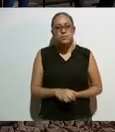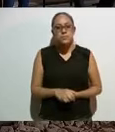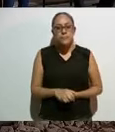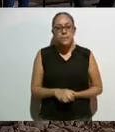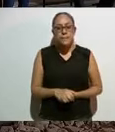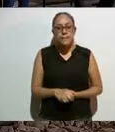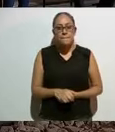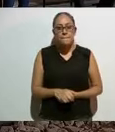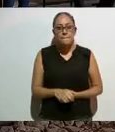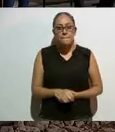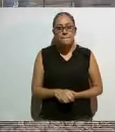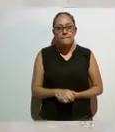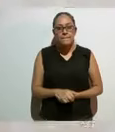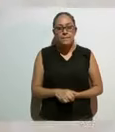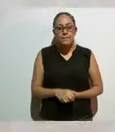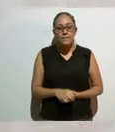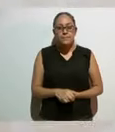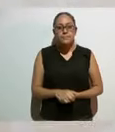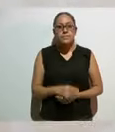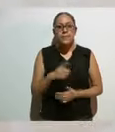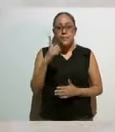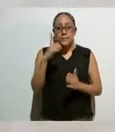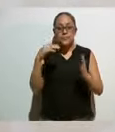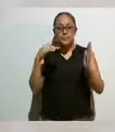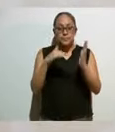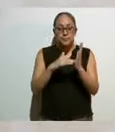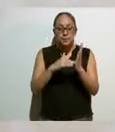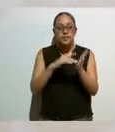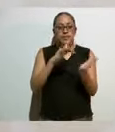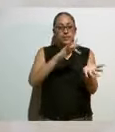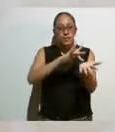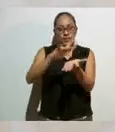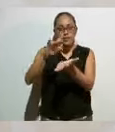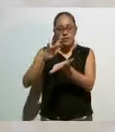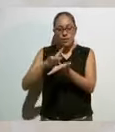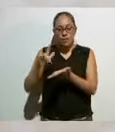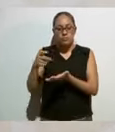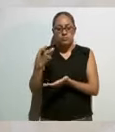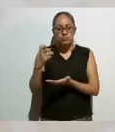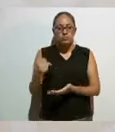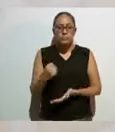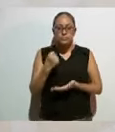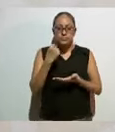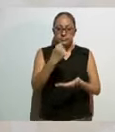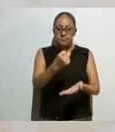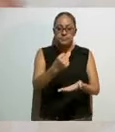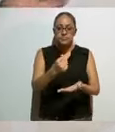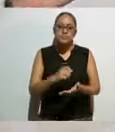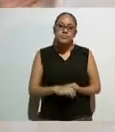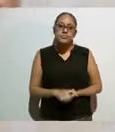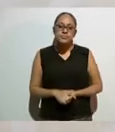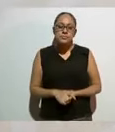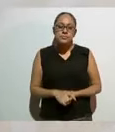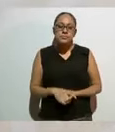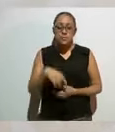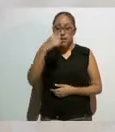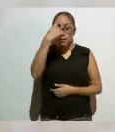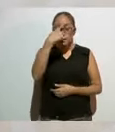1,000 apoyos se van a entregar para